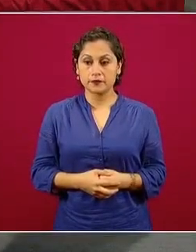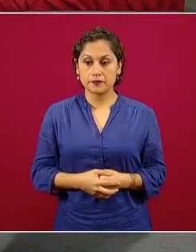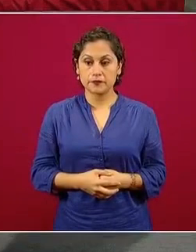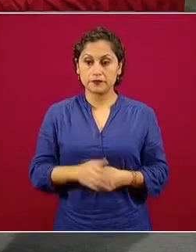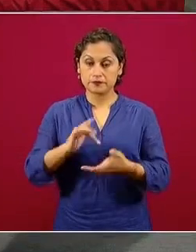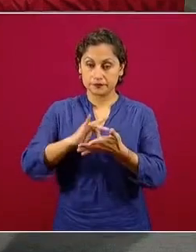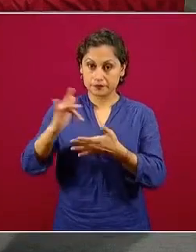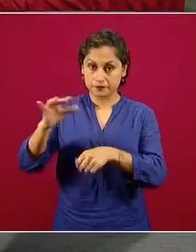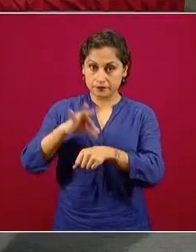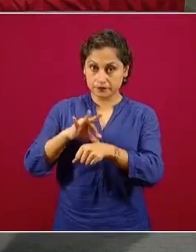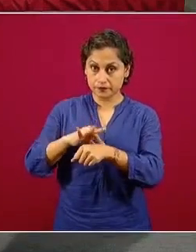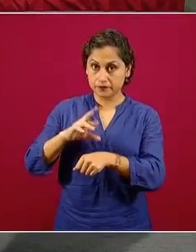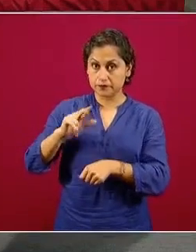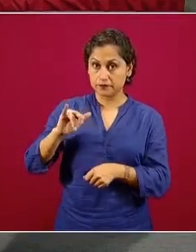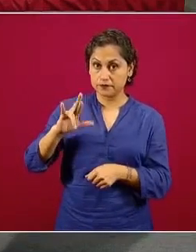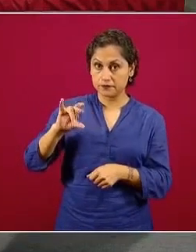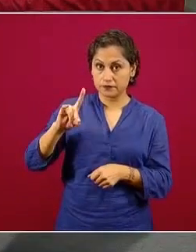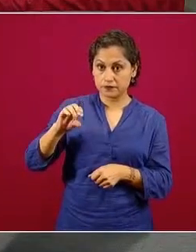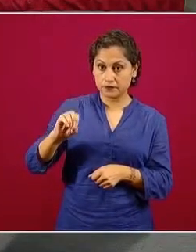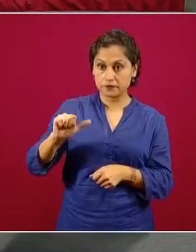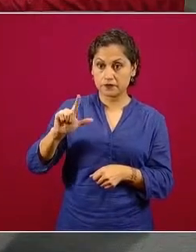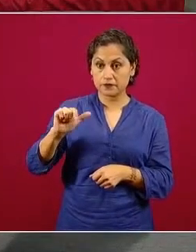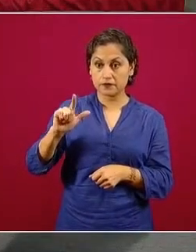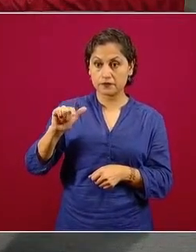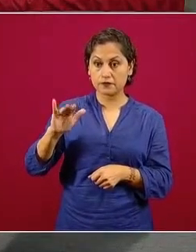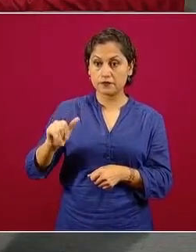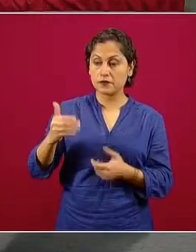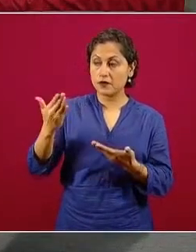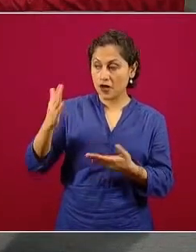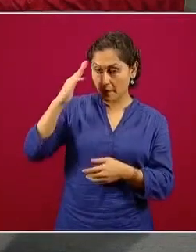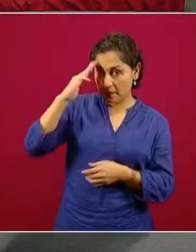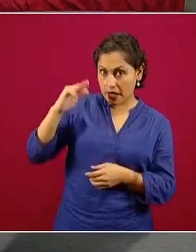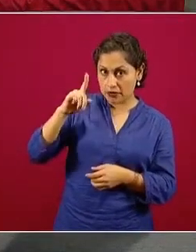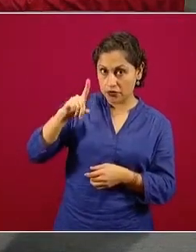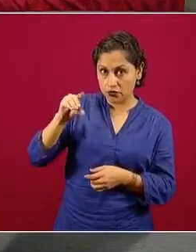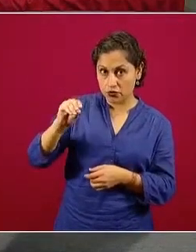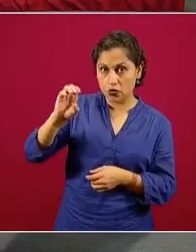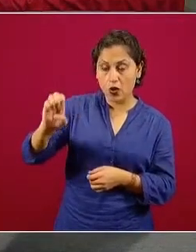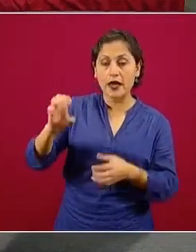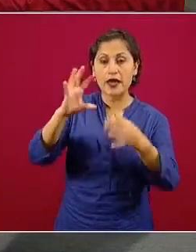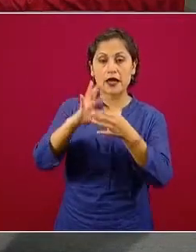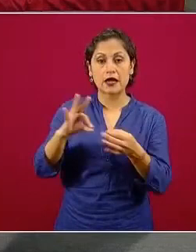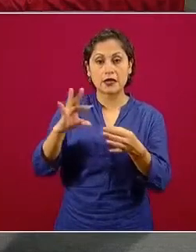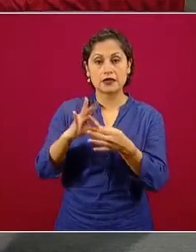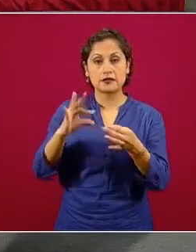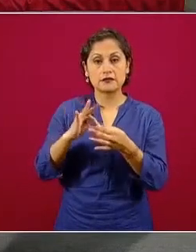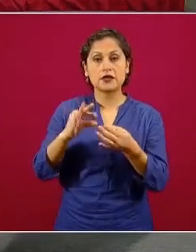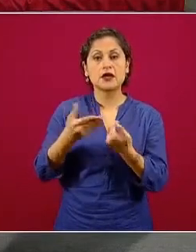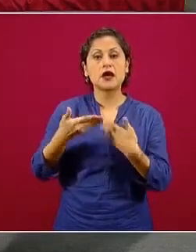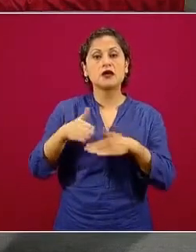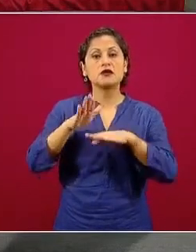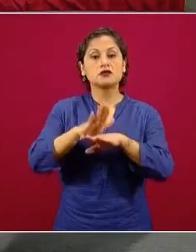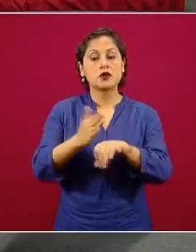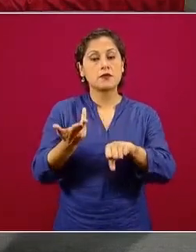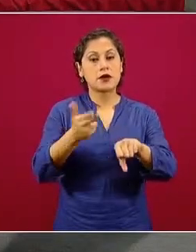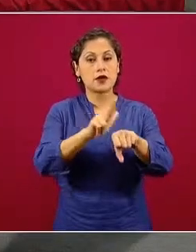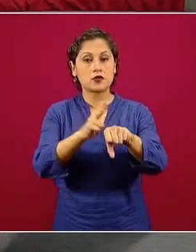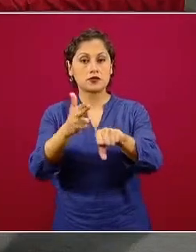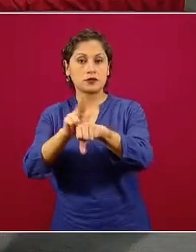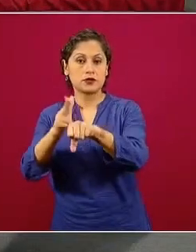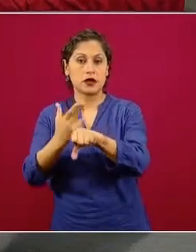muchas gracias doctor ricard a cola pues le pedimos al maestro psoe si nos comparte sobre este proceso de reacondicionamiento y